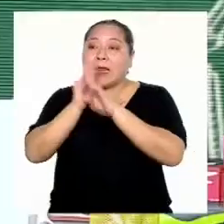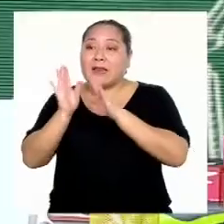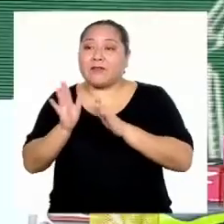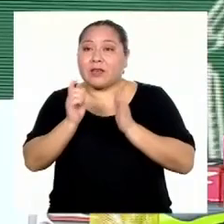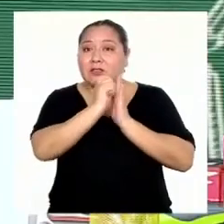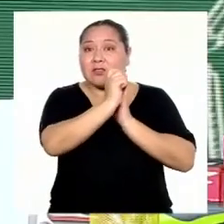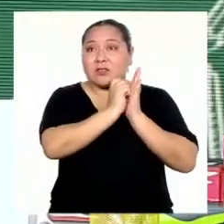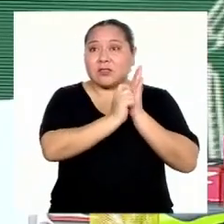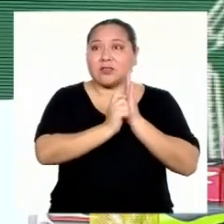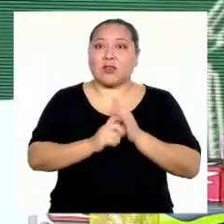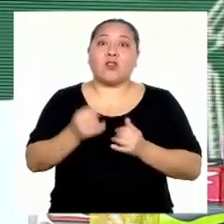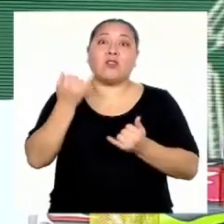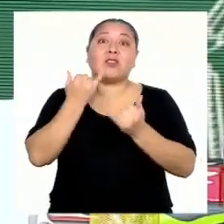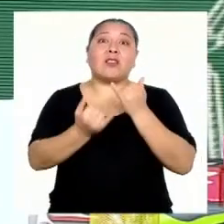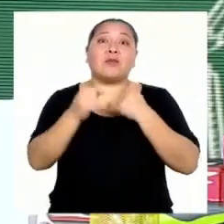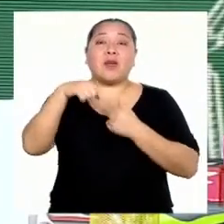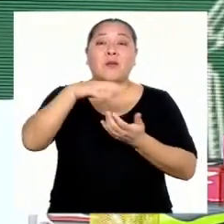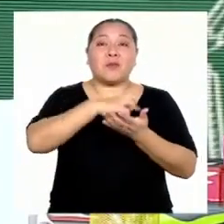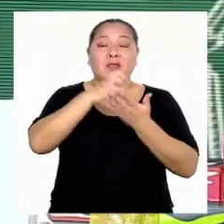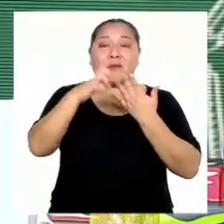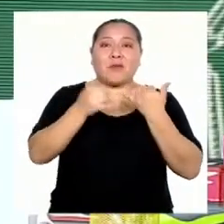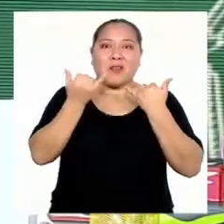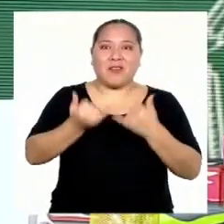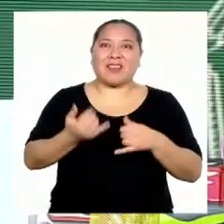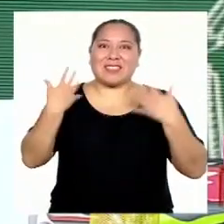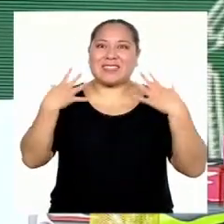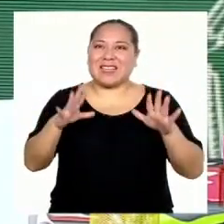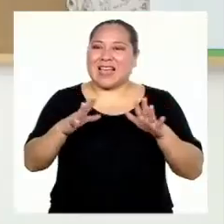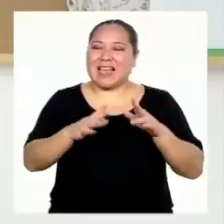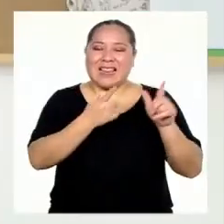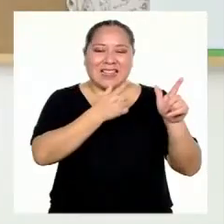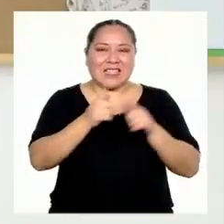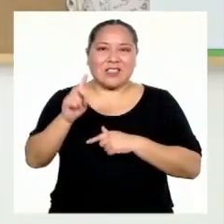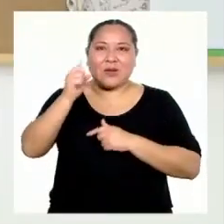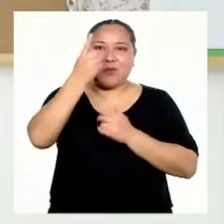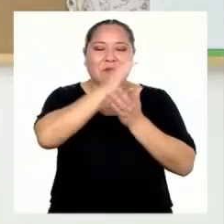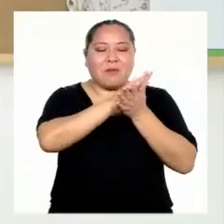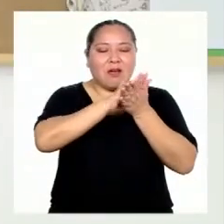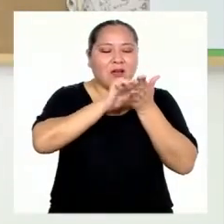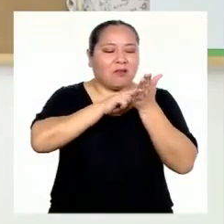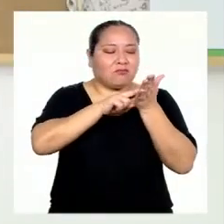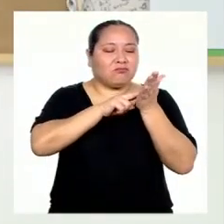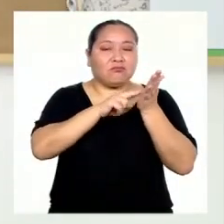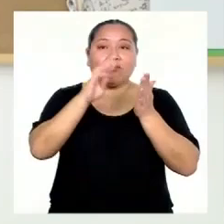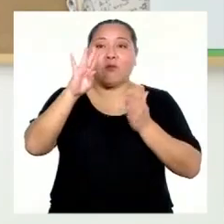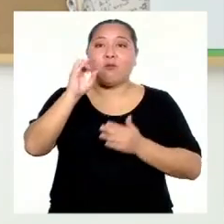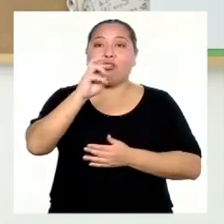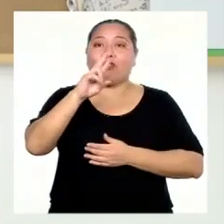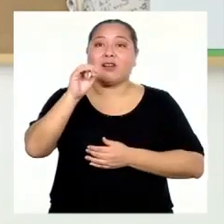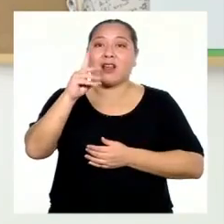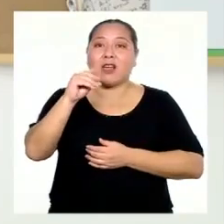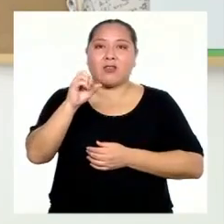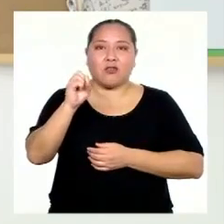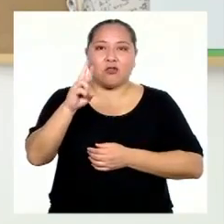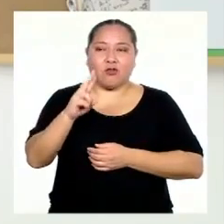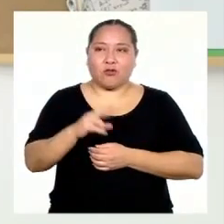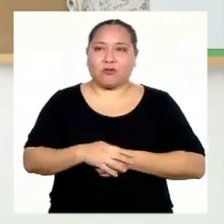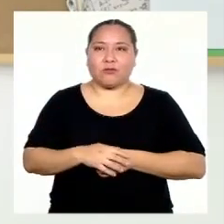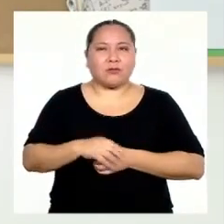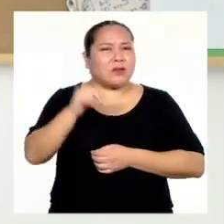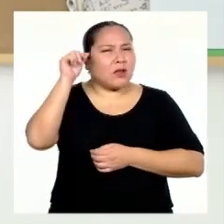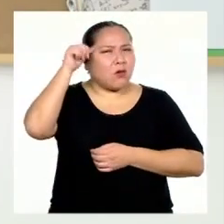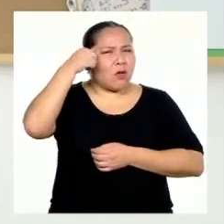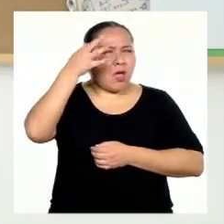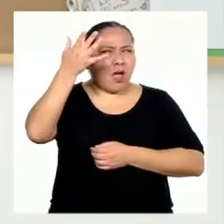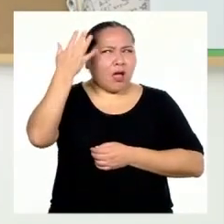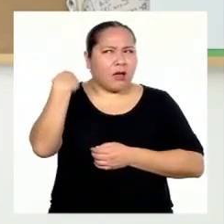textualización. Al acabar el programa de hoy, vamos a tener listo nuestro primer borrador. Ahora quiero preguntarles, ¿recuerdan que hace unos